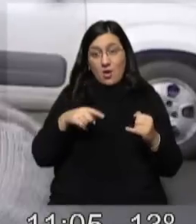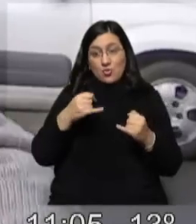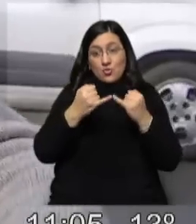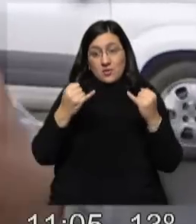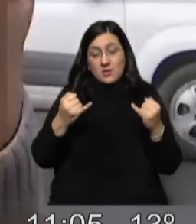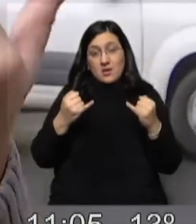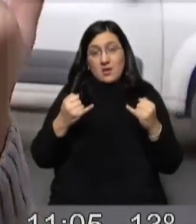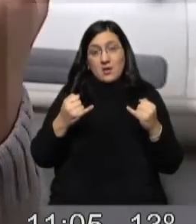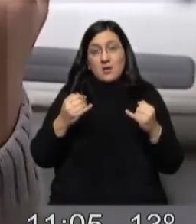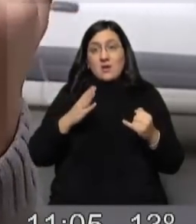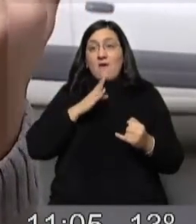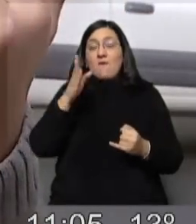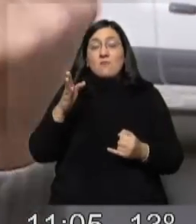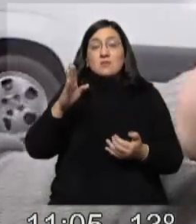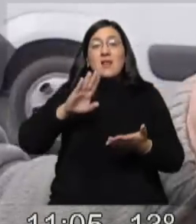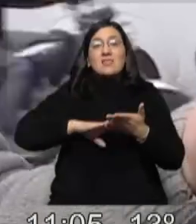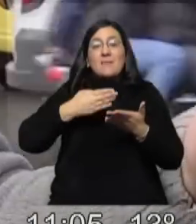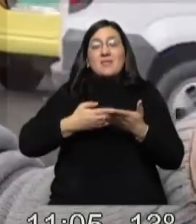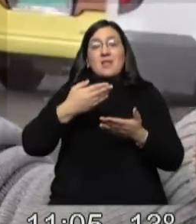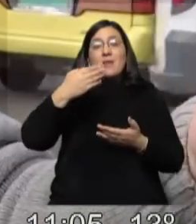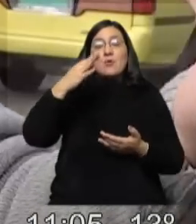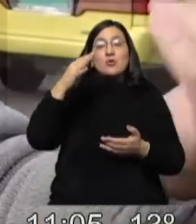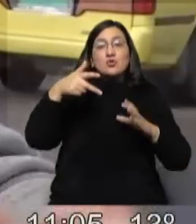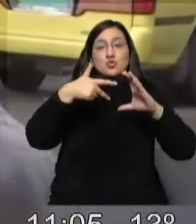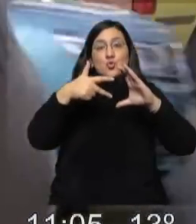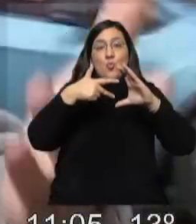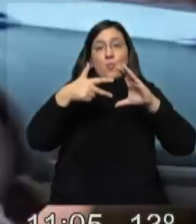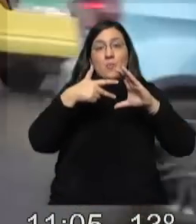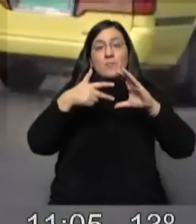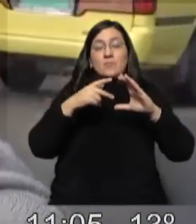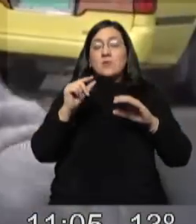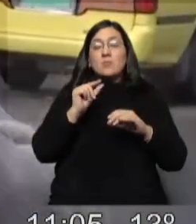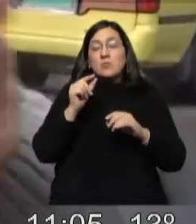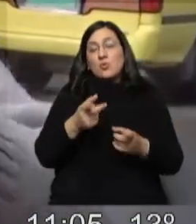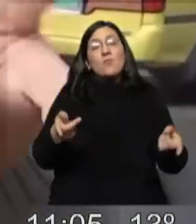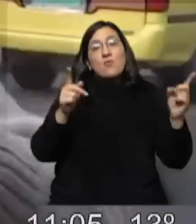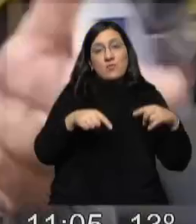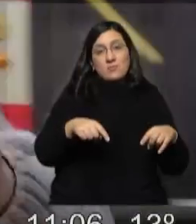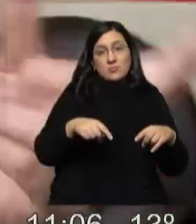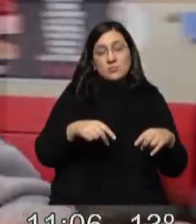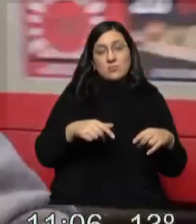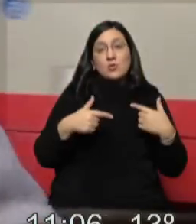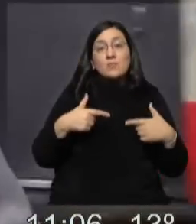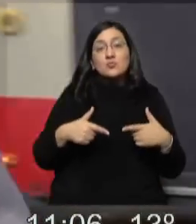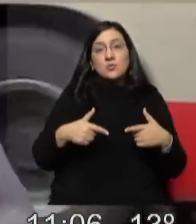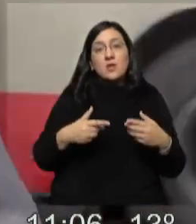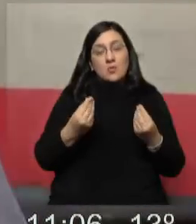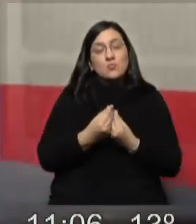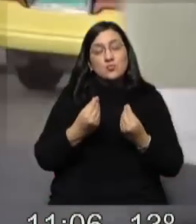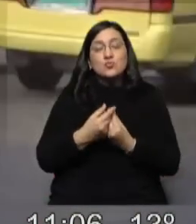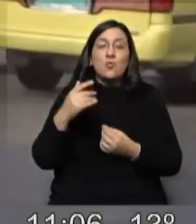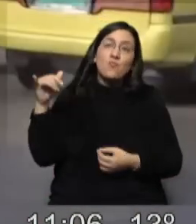día ya salimos para la tapadita por Zoom de la calle de Lima, y ya al rato nos volvimos porque, por suerte, hay frecuencias